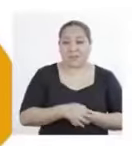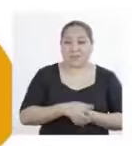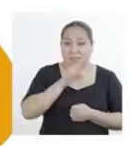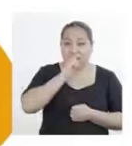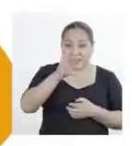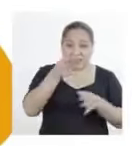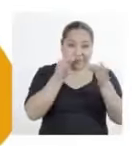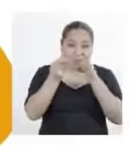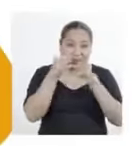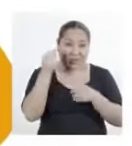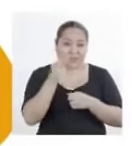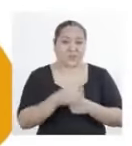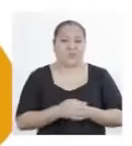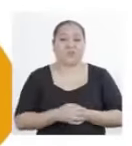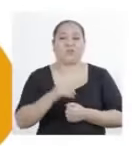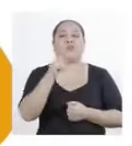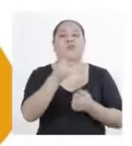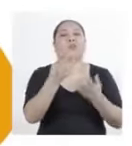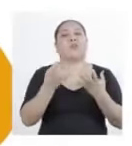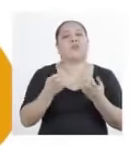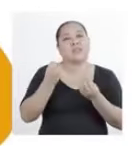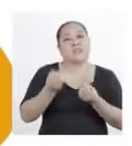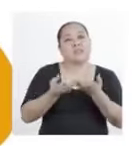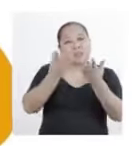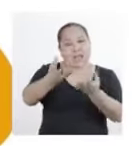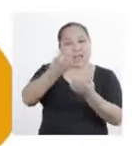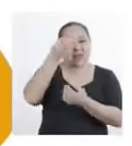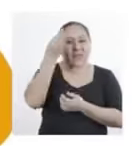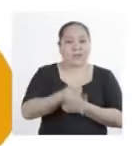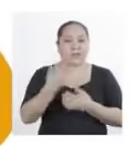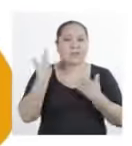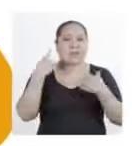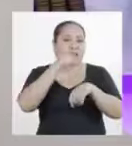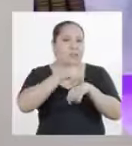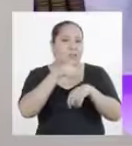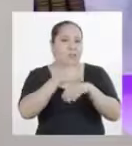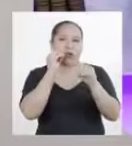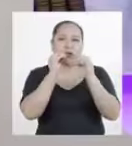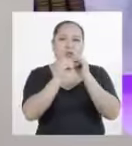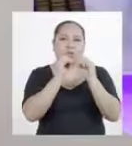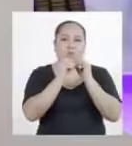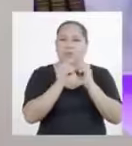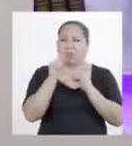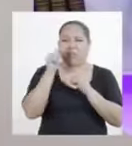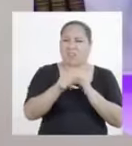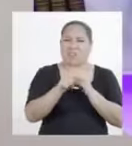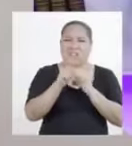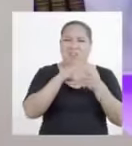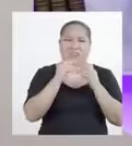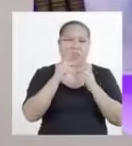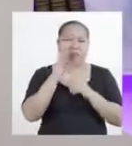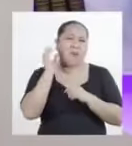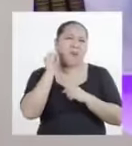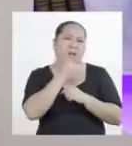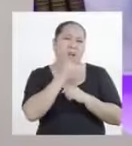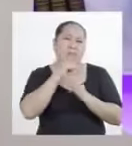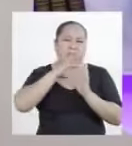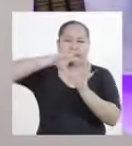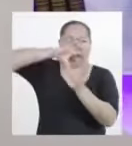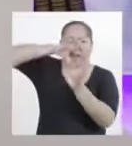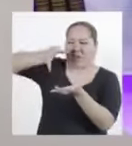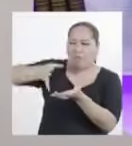eso se debe que estés dando este argumento Quieres informar la verdad Ya es tiempo de corregir esta leyenda de que la tierra es